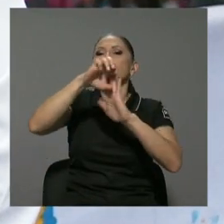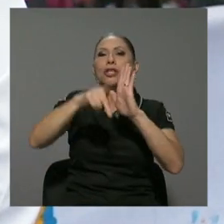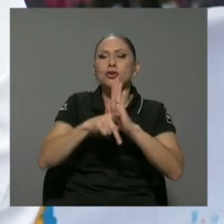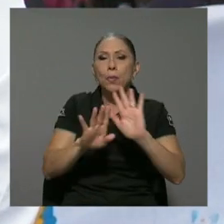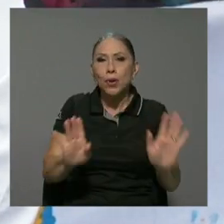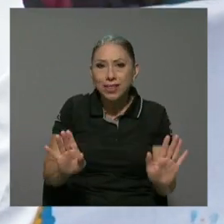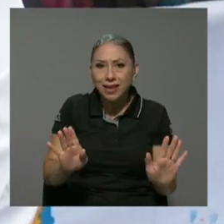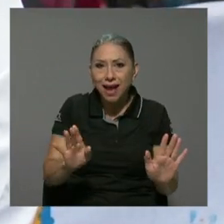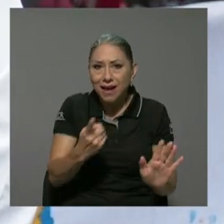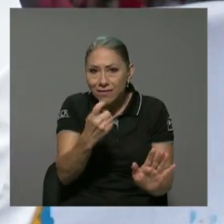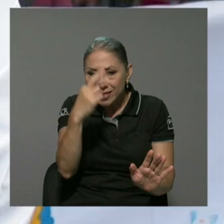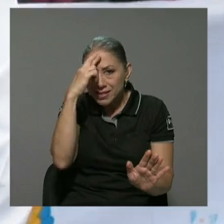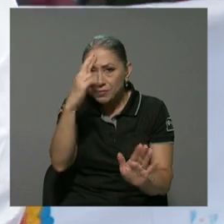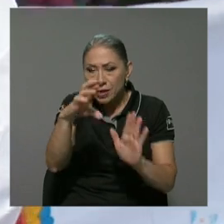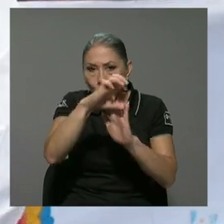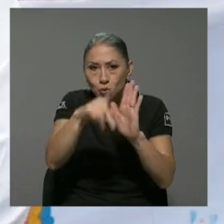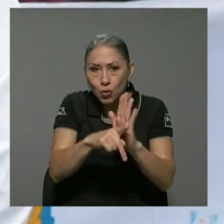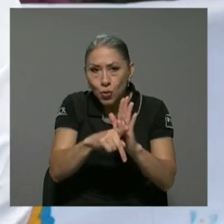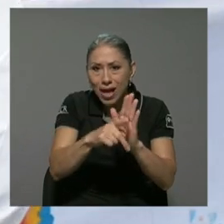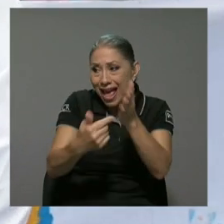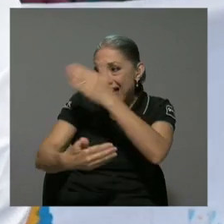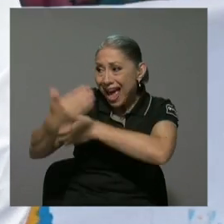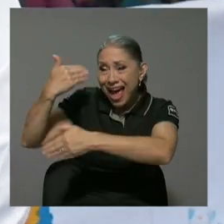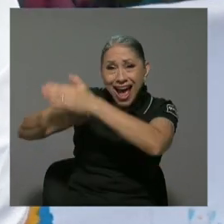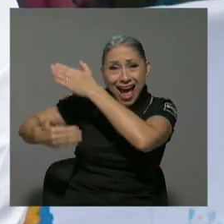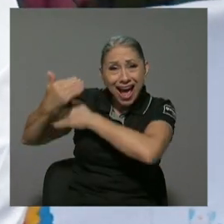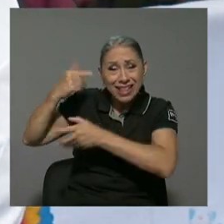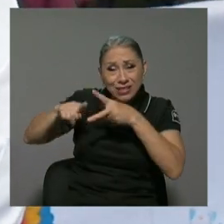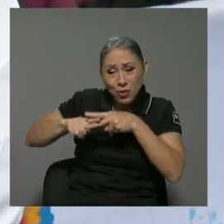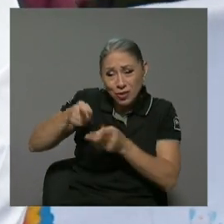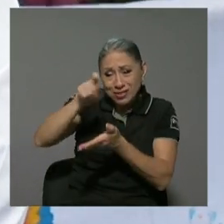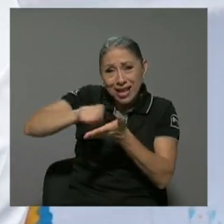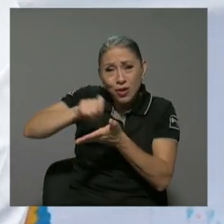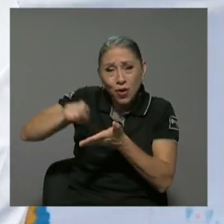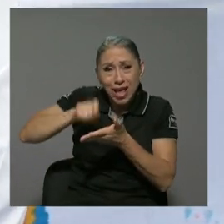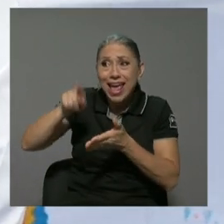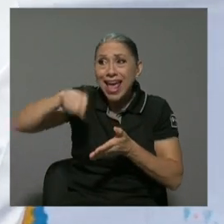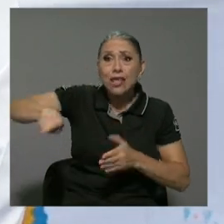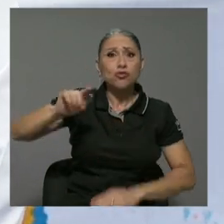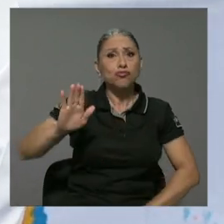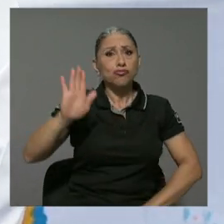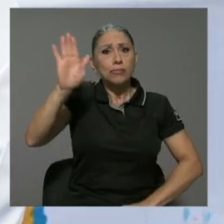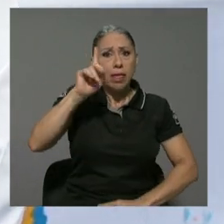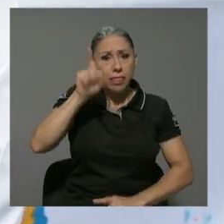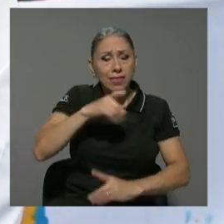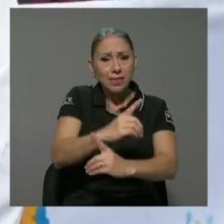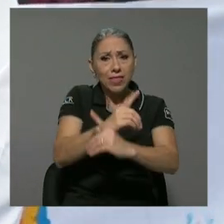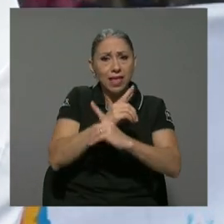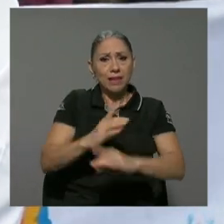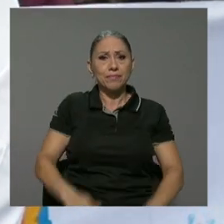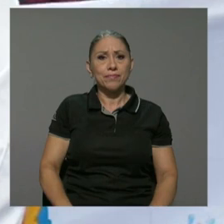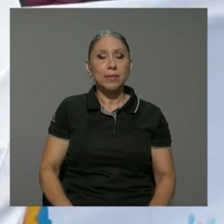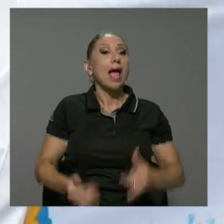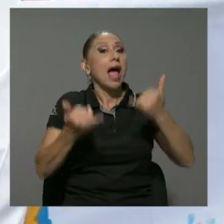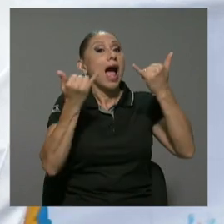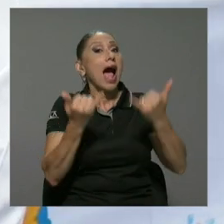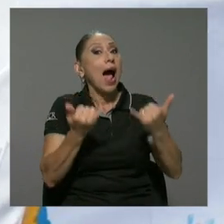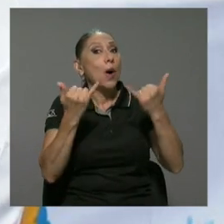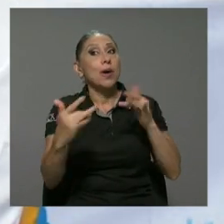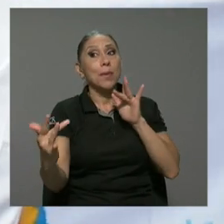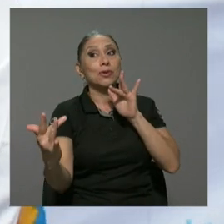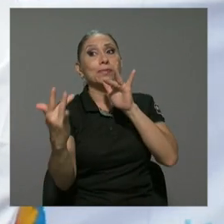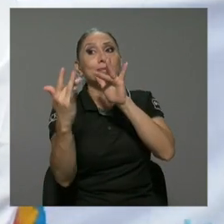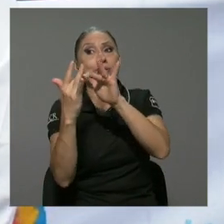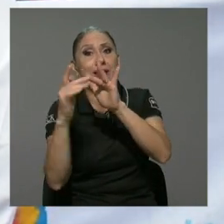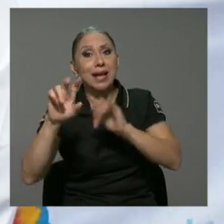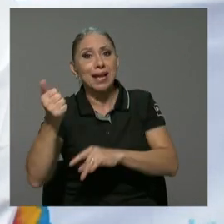esa por la cual juraron defender el día que iniciaron sus actividades en el gobierno. Ya vamos a irnos con un pase hacia el estudio,